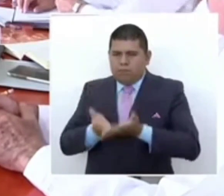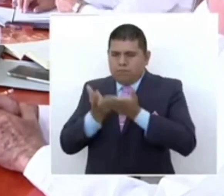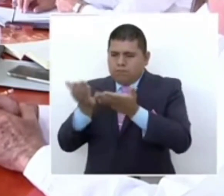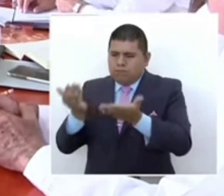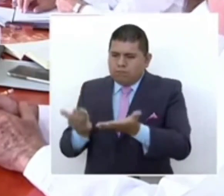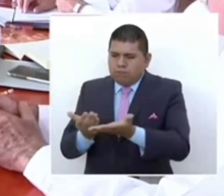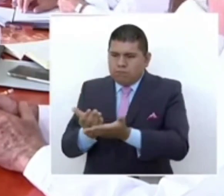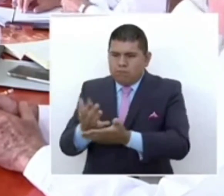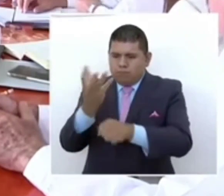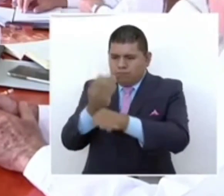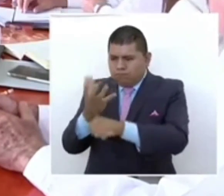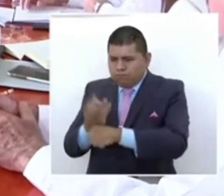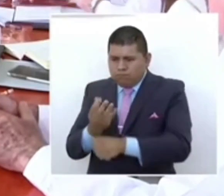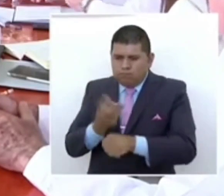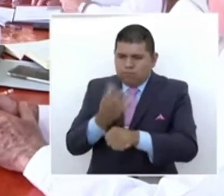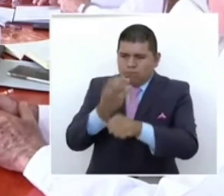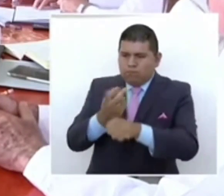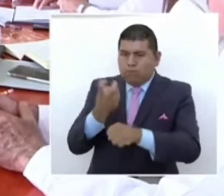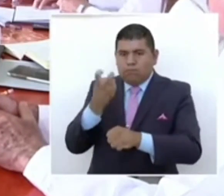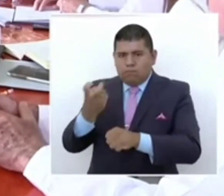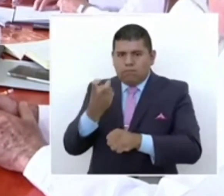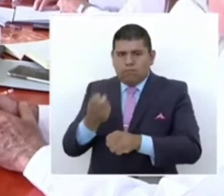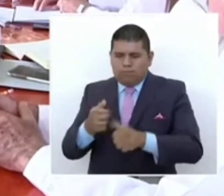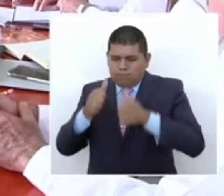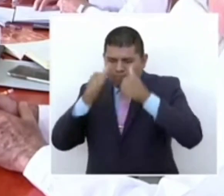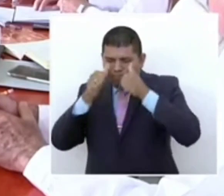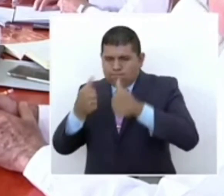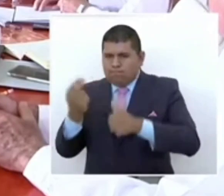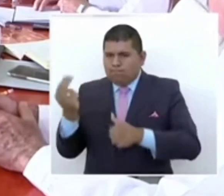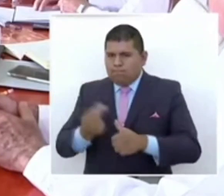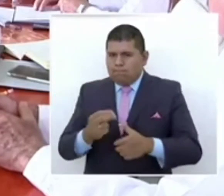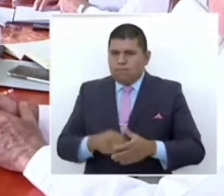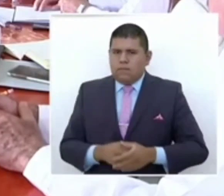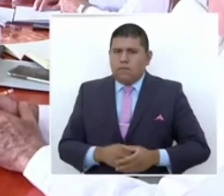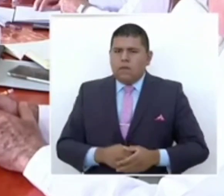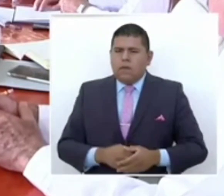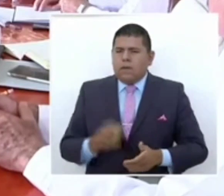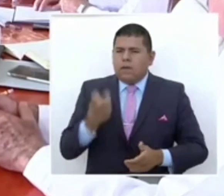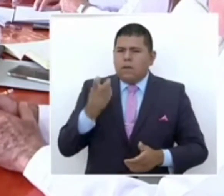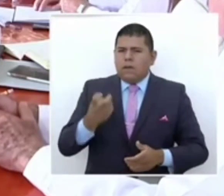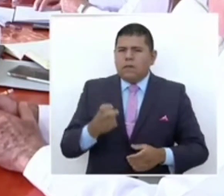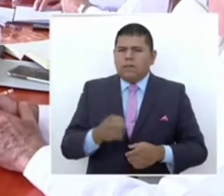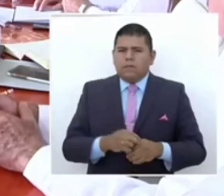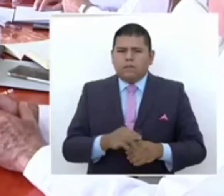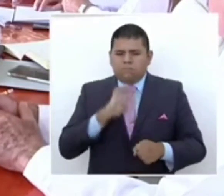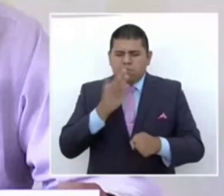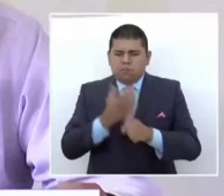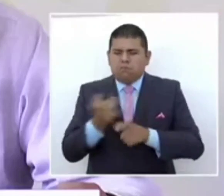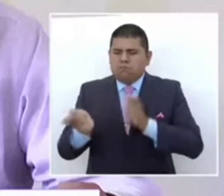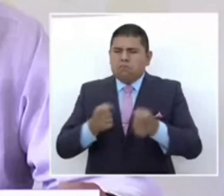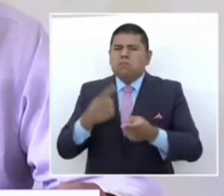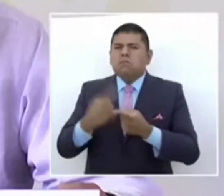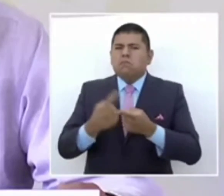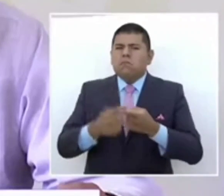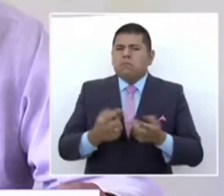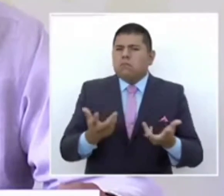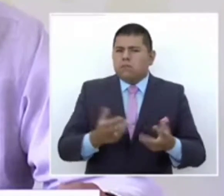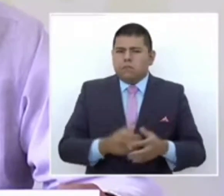se está dragando, que esta es una obra a cargo de la